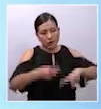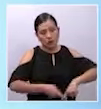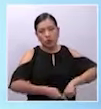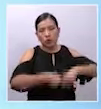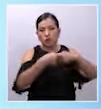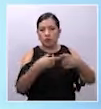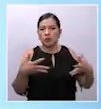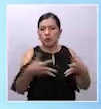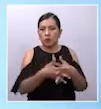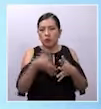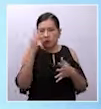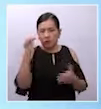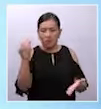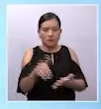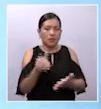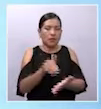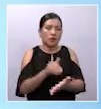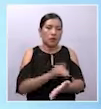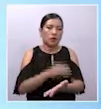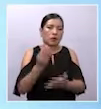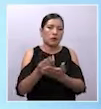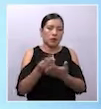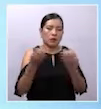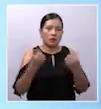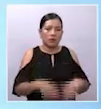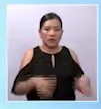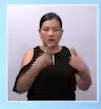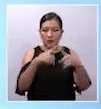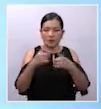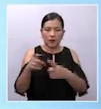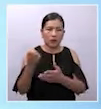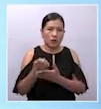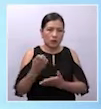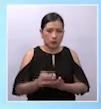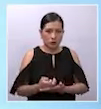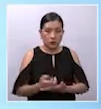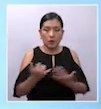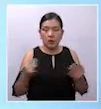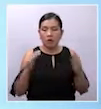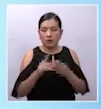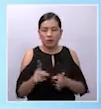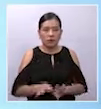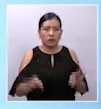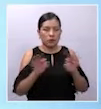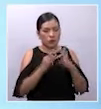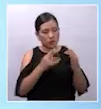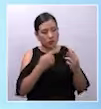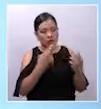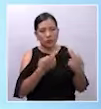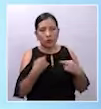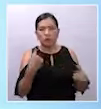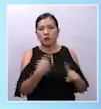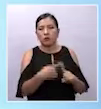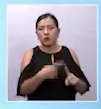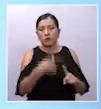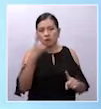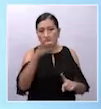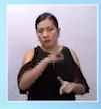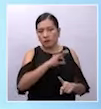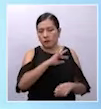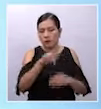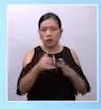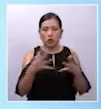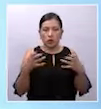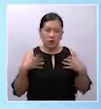Cochabamba, que provoca millonarias pérdidas en lo que comprende la economía, por lo cual también esperan noticias positivas para la convocatoria